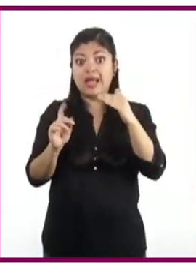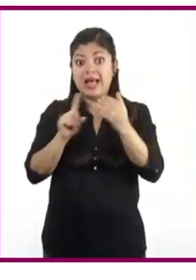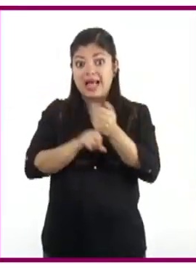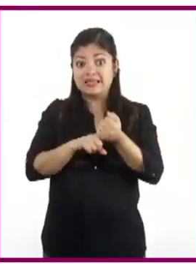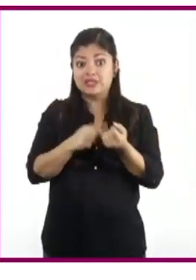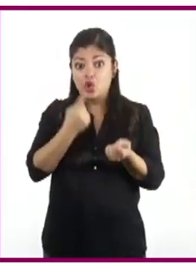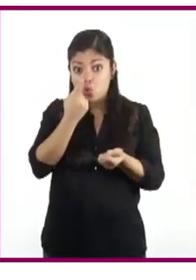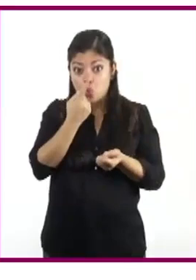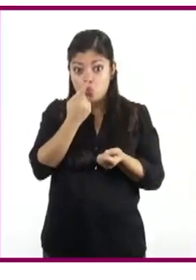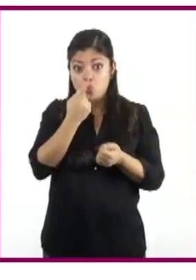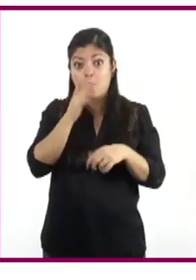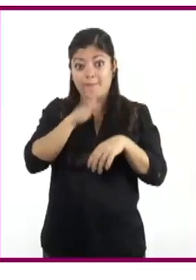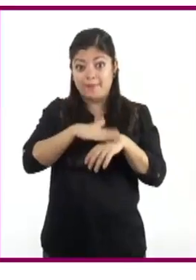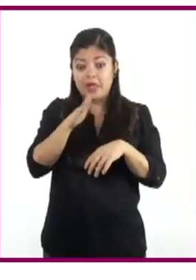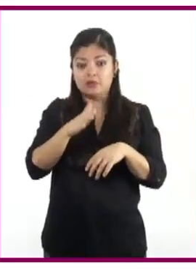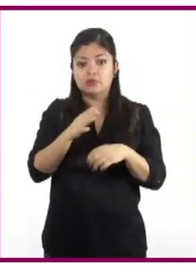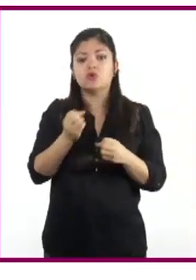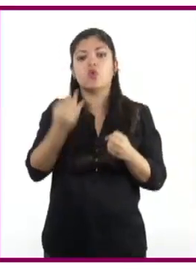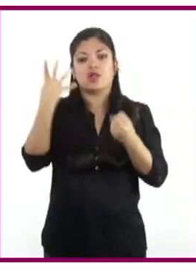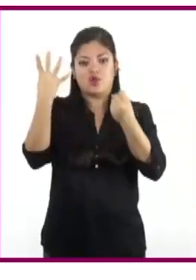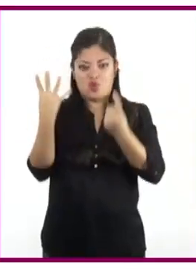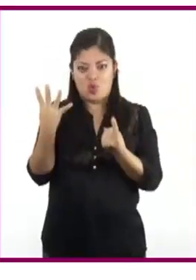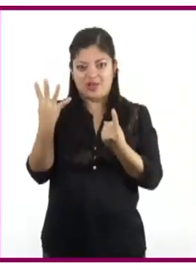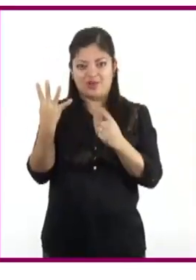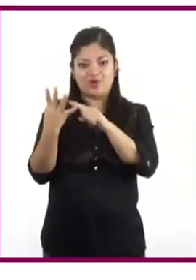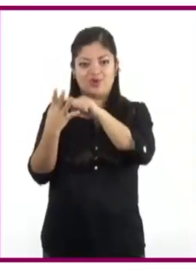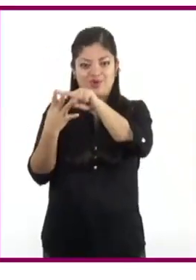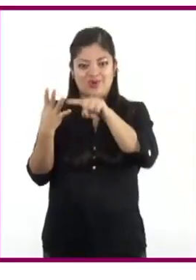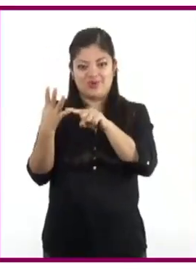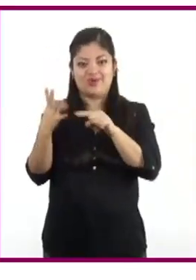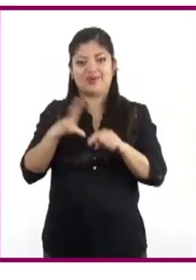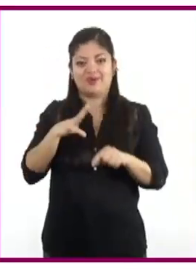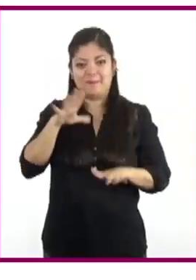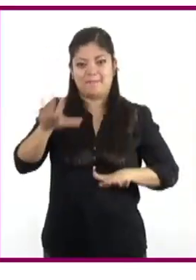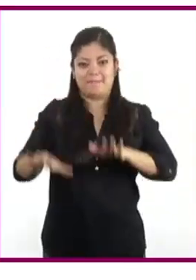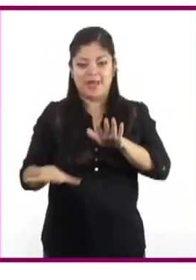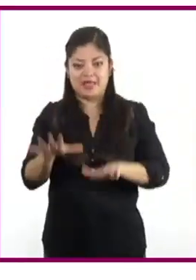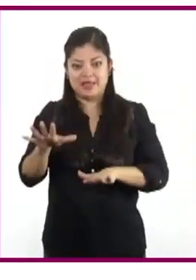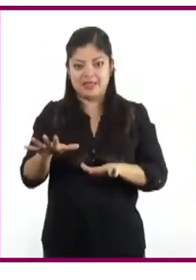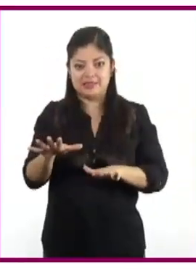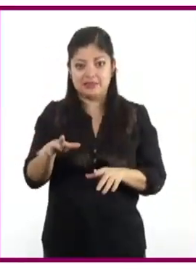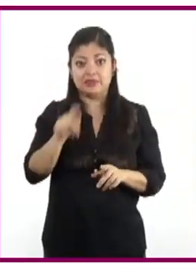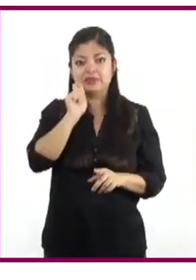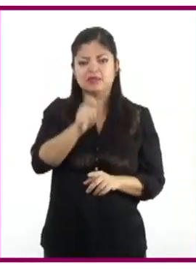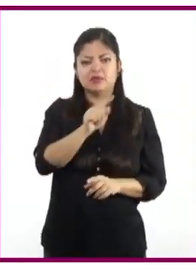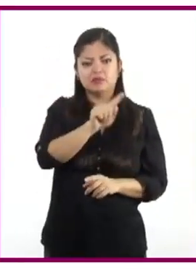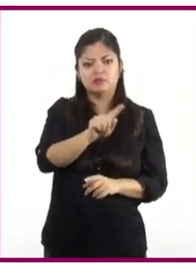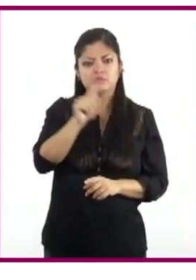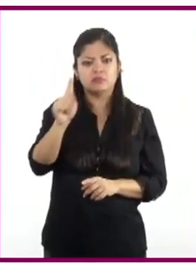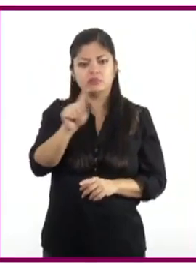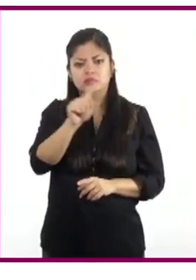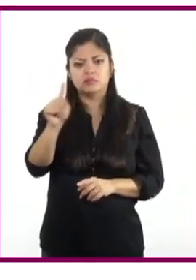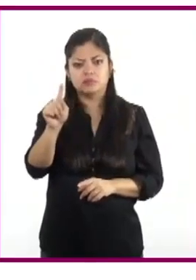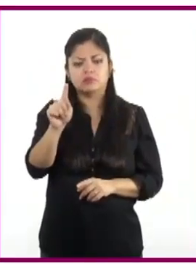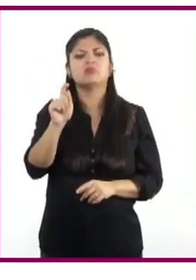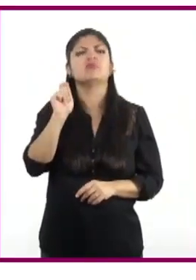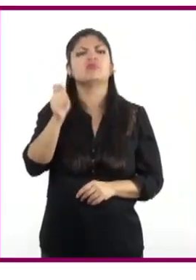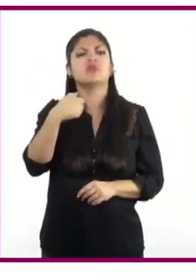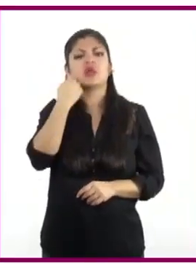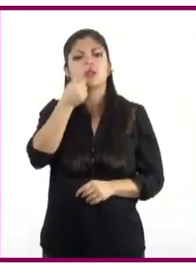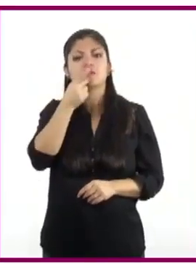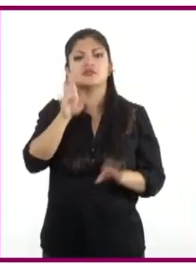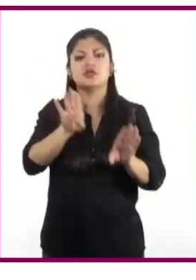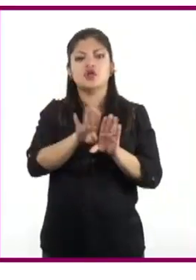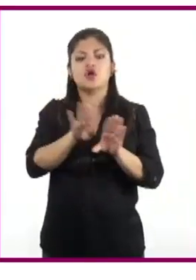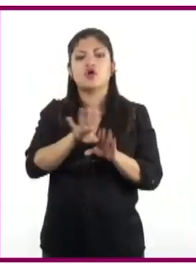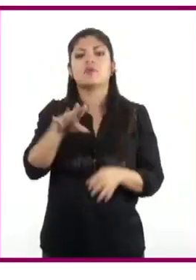unidad, la cantidad de patas aumenta en 4 unidades. Al cumplir estas dos condiciones, se trata de una situación